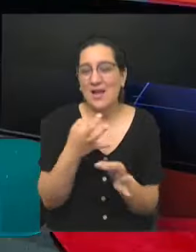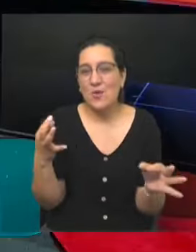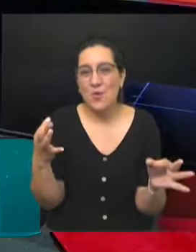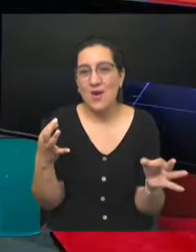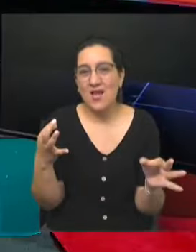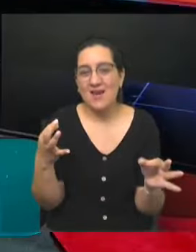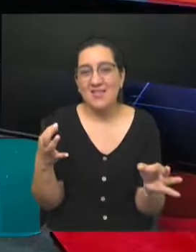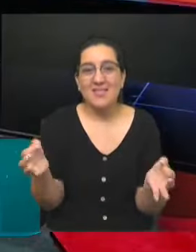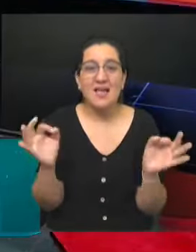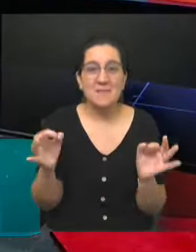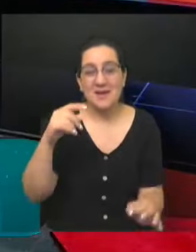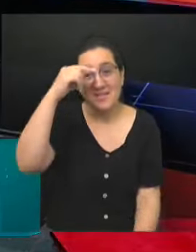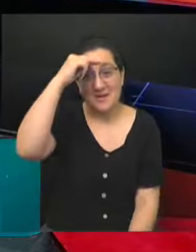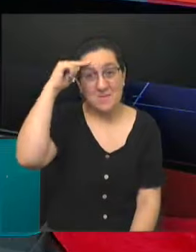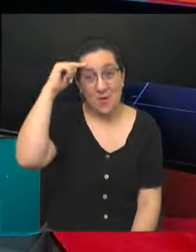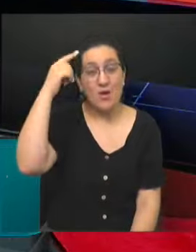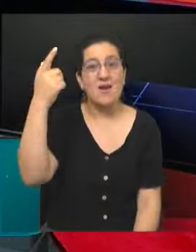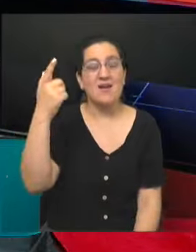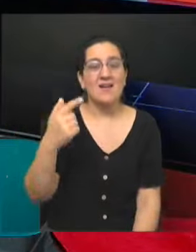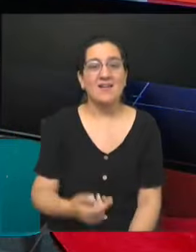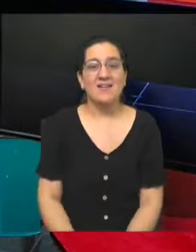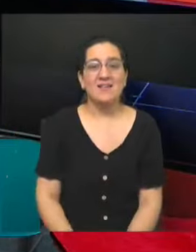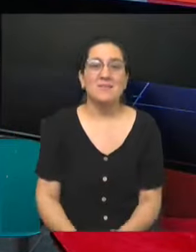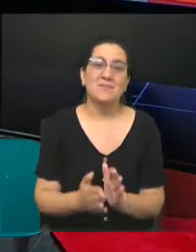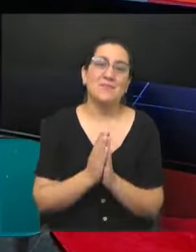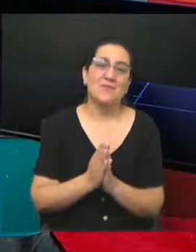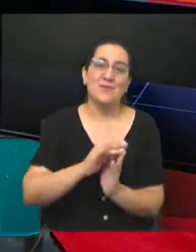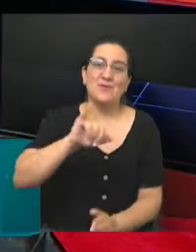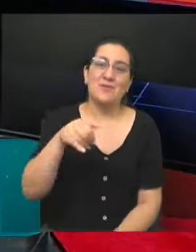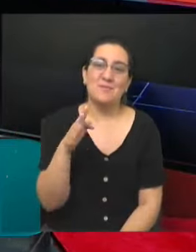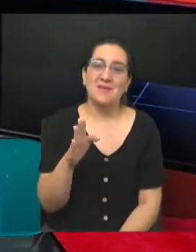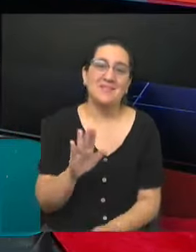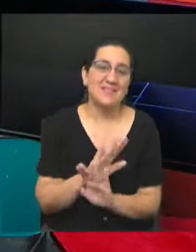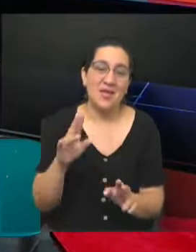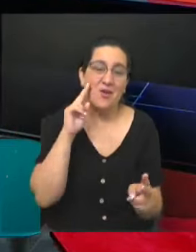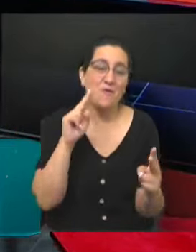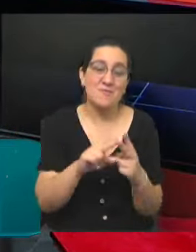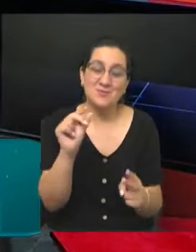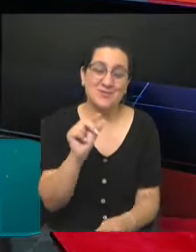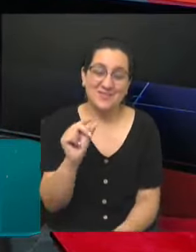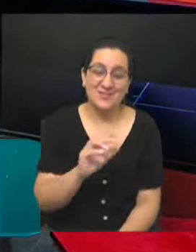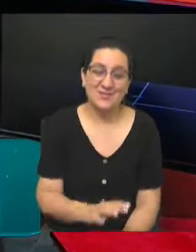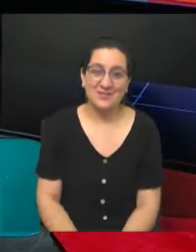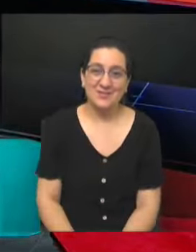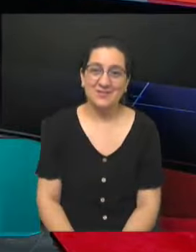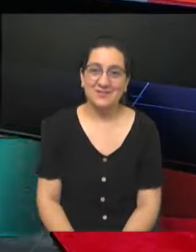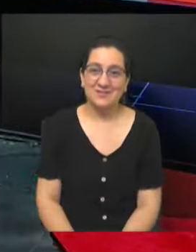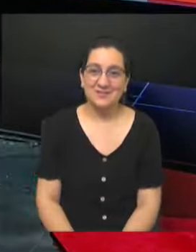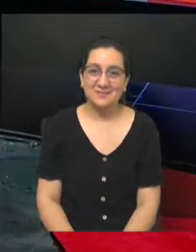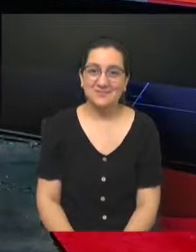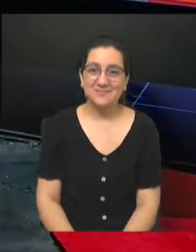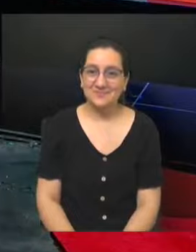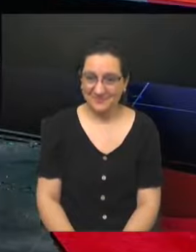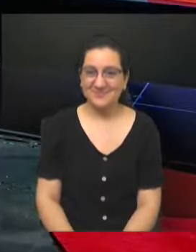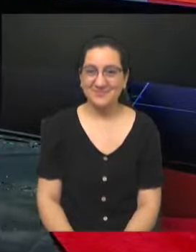una... Te lo pido, JP, te lo pido, ya está, nos vemos en un ratito. Bueno, no te a ver, preocupes.